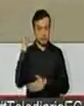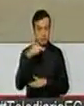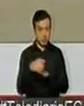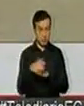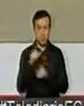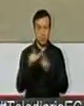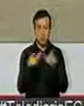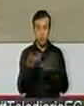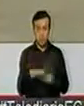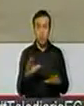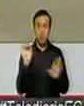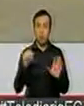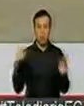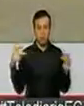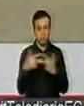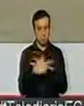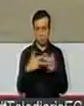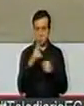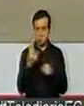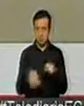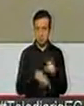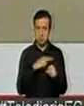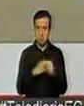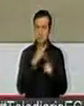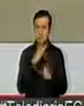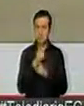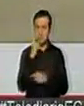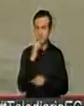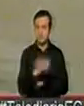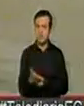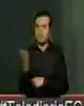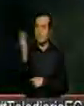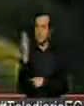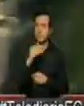la población pueda circular con normalidad. Tenemos un video.